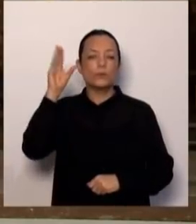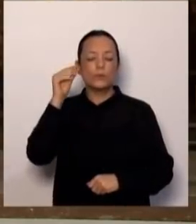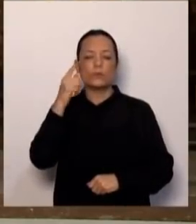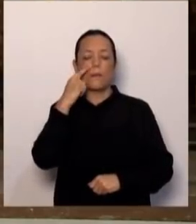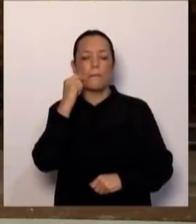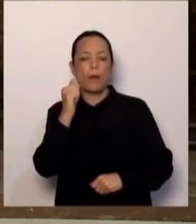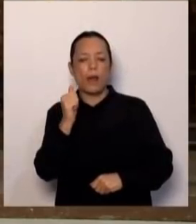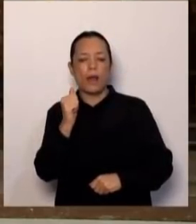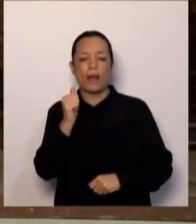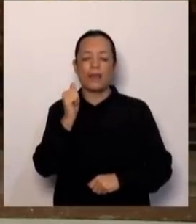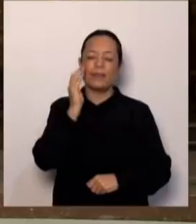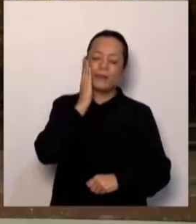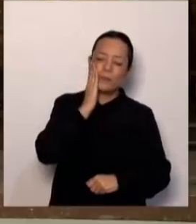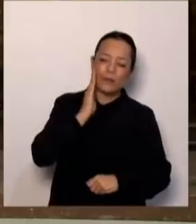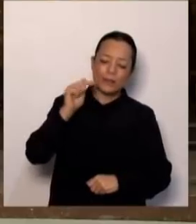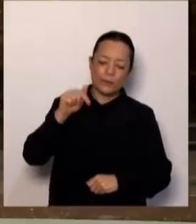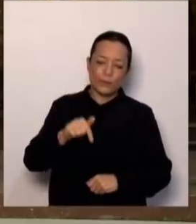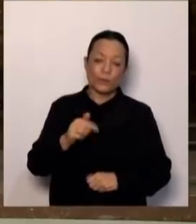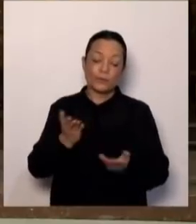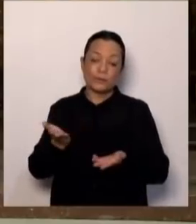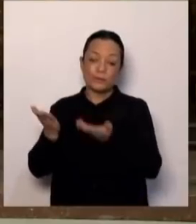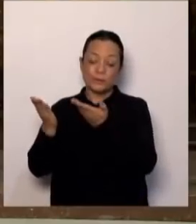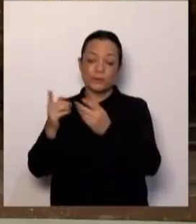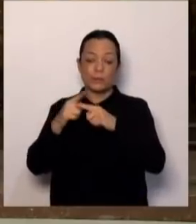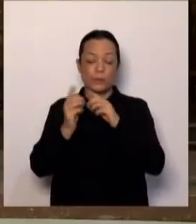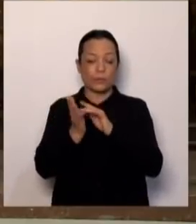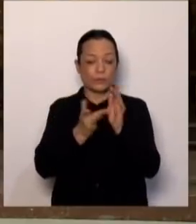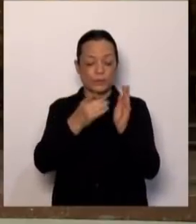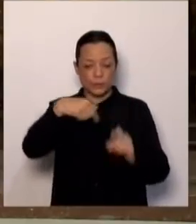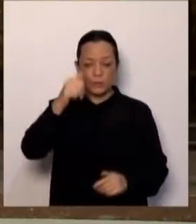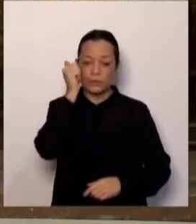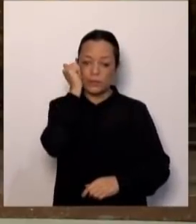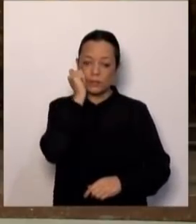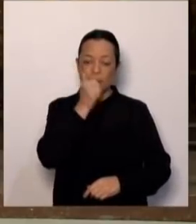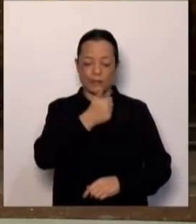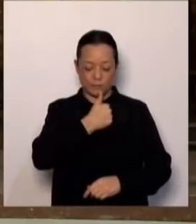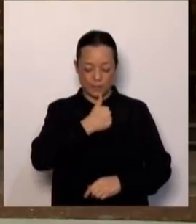las oraciones que hoy te presentamos por Jesucristo nuestro Señor.